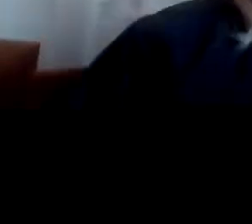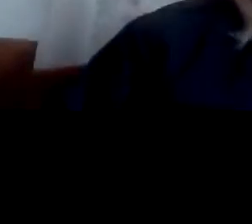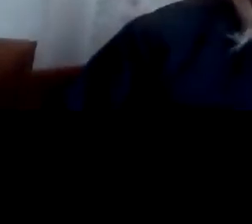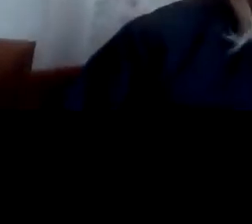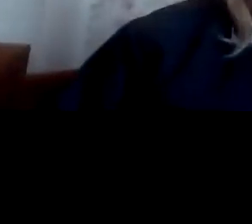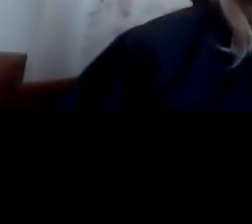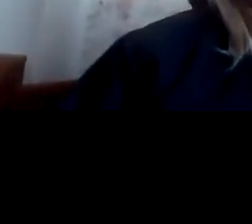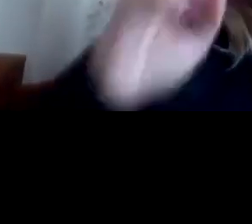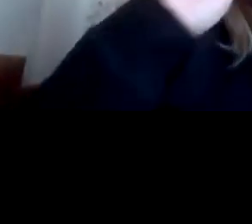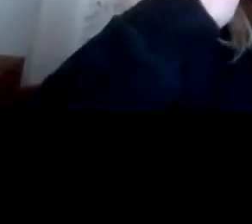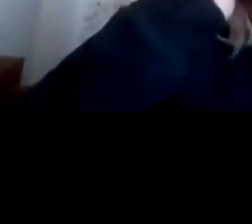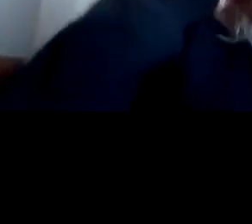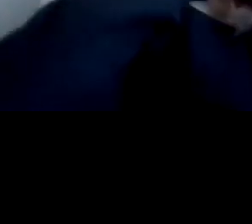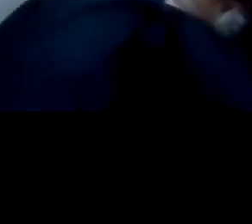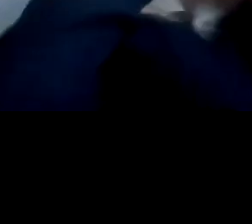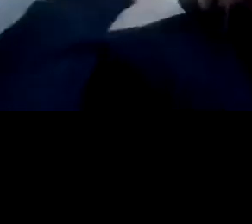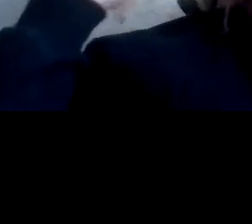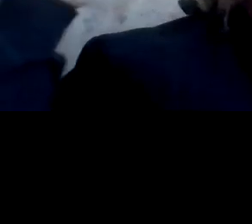Buenos Buenos días, días ¿cómo a todos. estás?